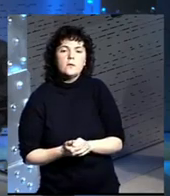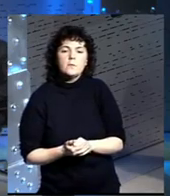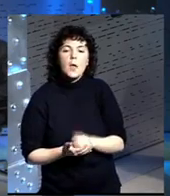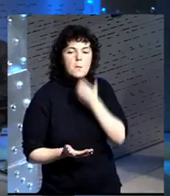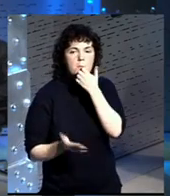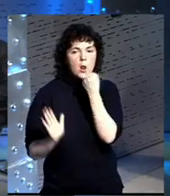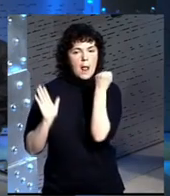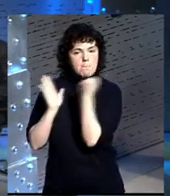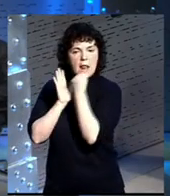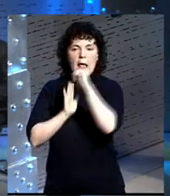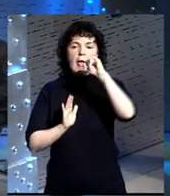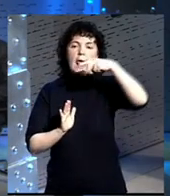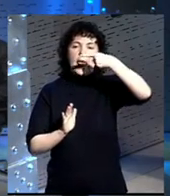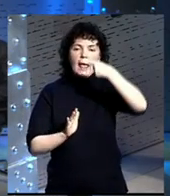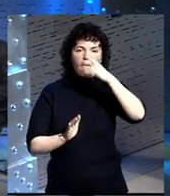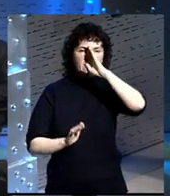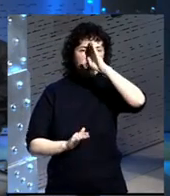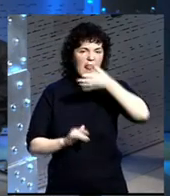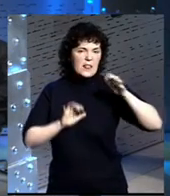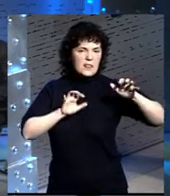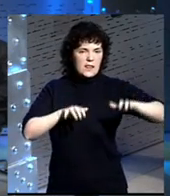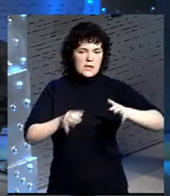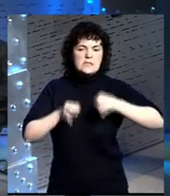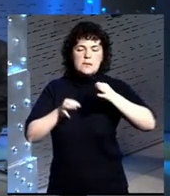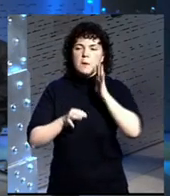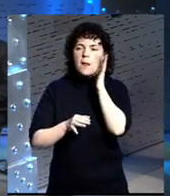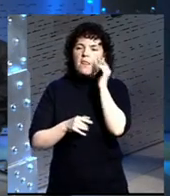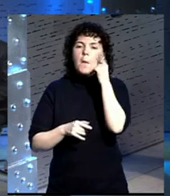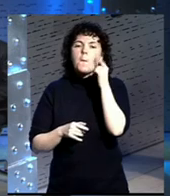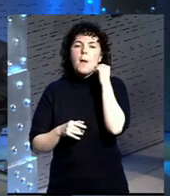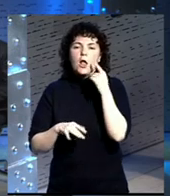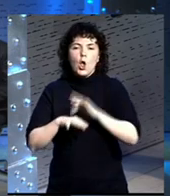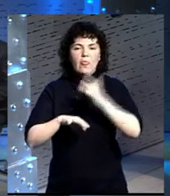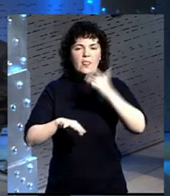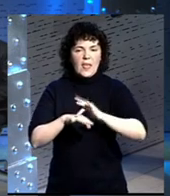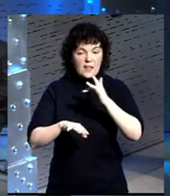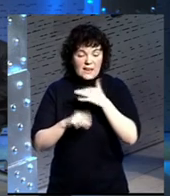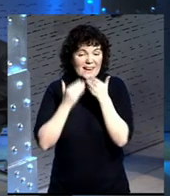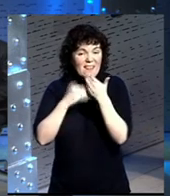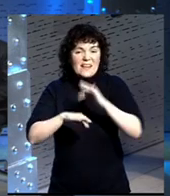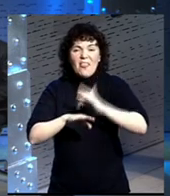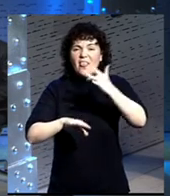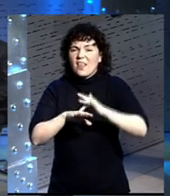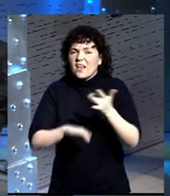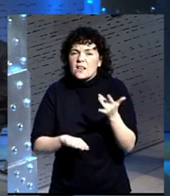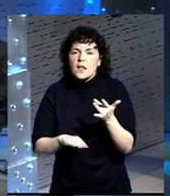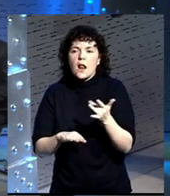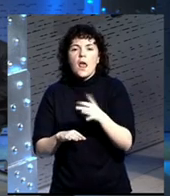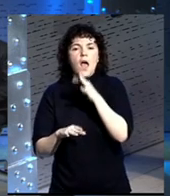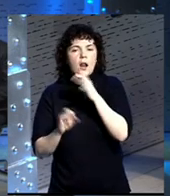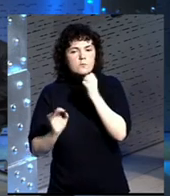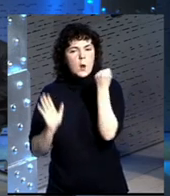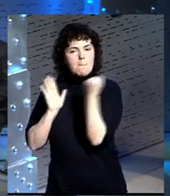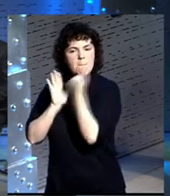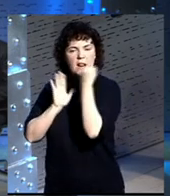marca como ING Direct, que se ha percibido siempre como virtual, gracias a la digitalización se convierte en una marca